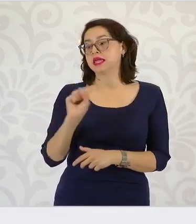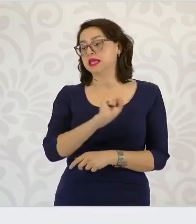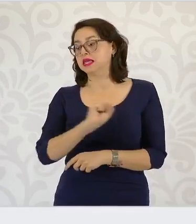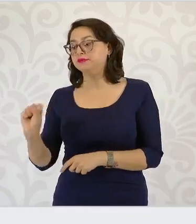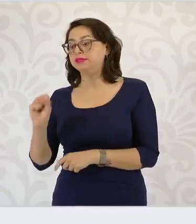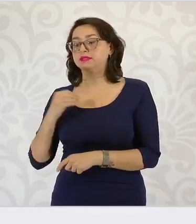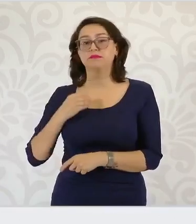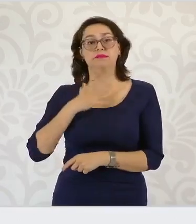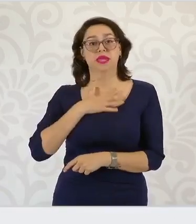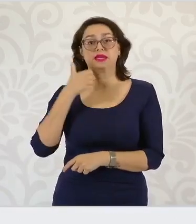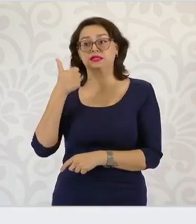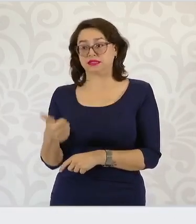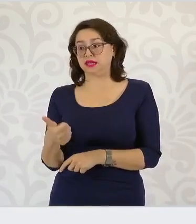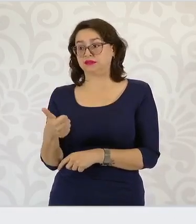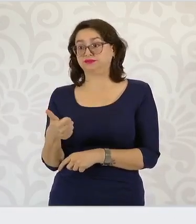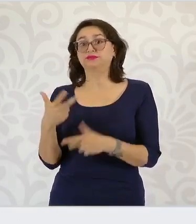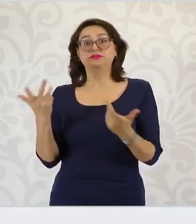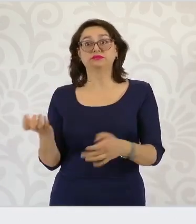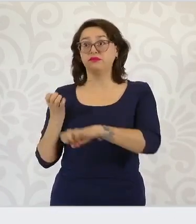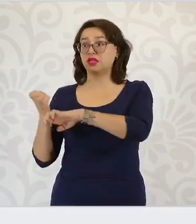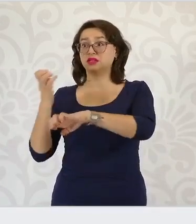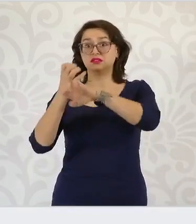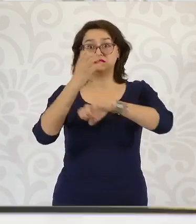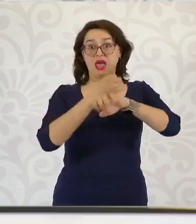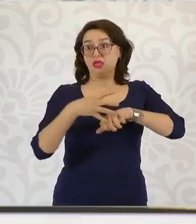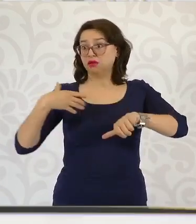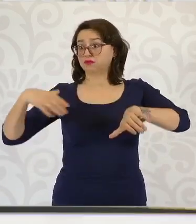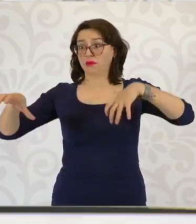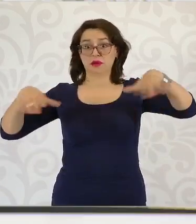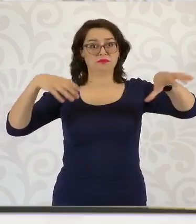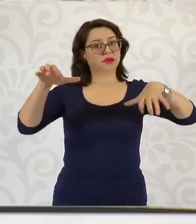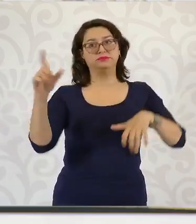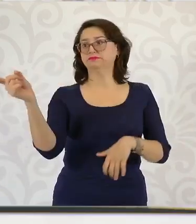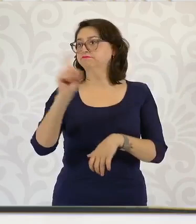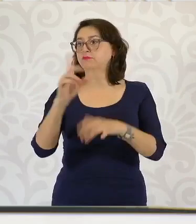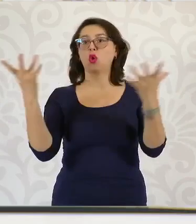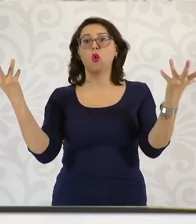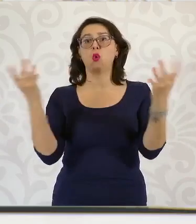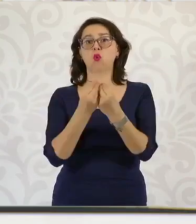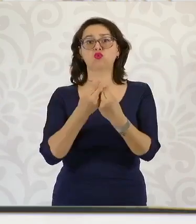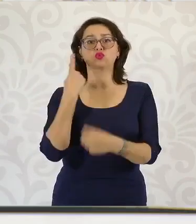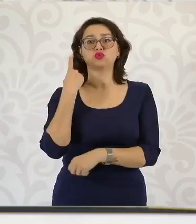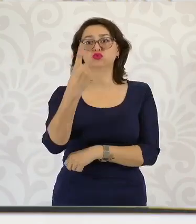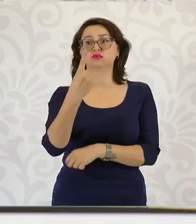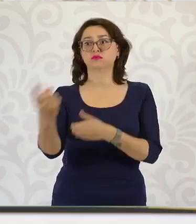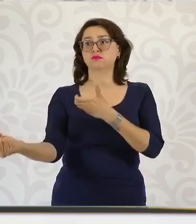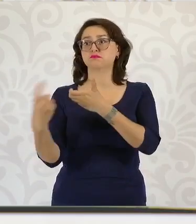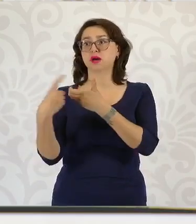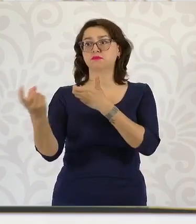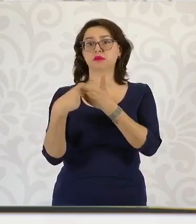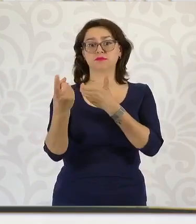Seguro Popular en los estados de la República. Entonces fueron 2 años de mucho trabajo